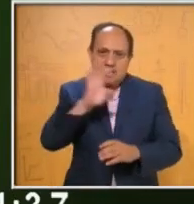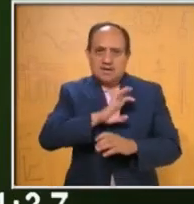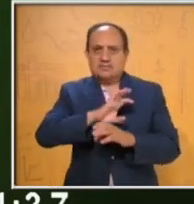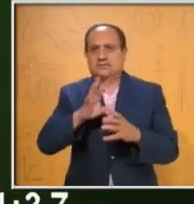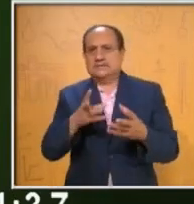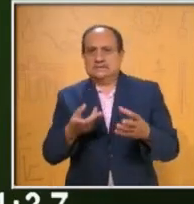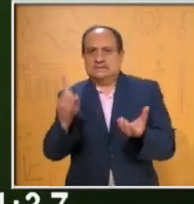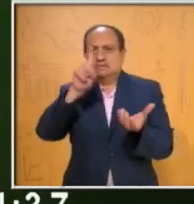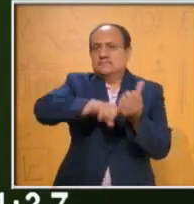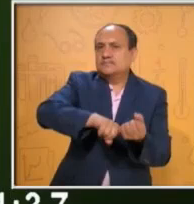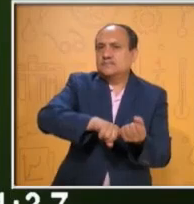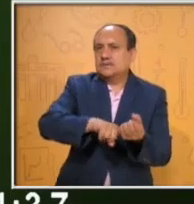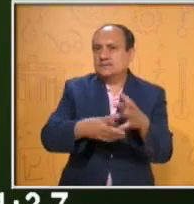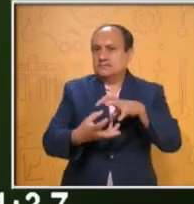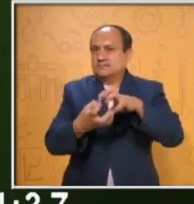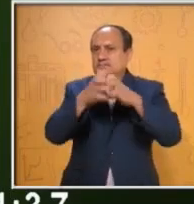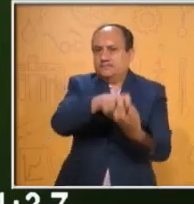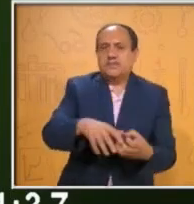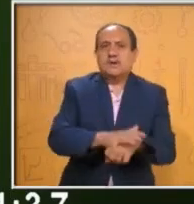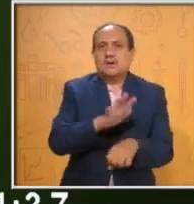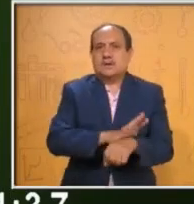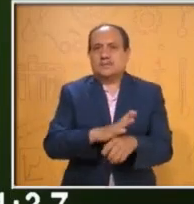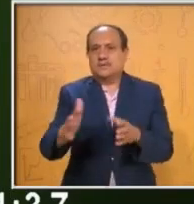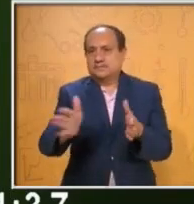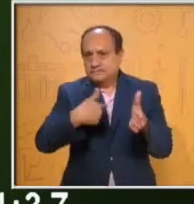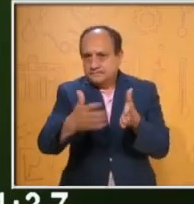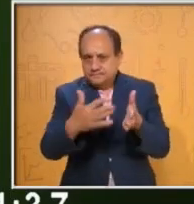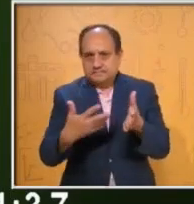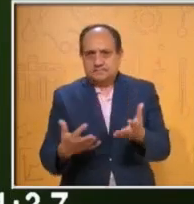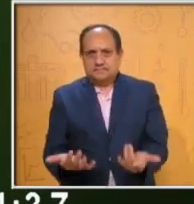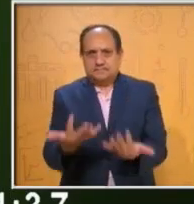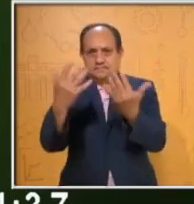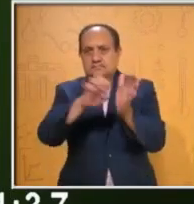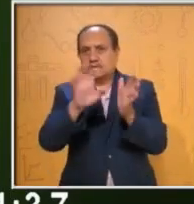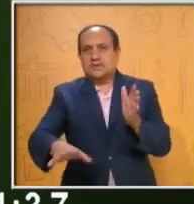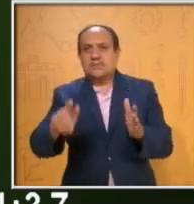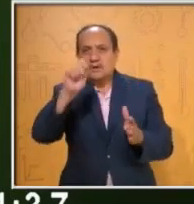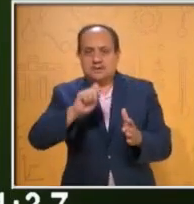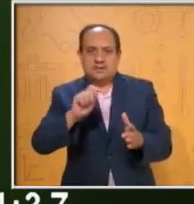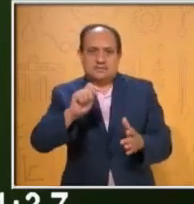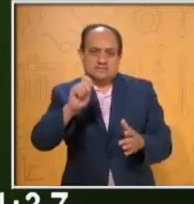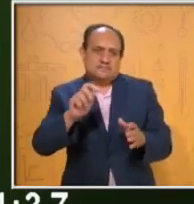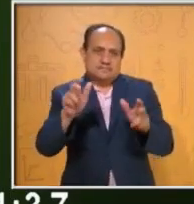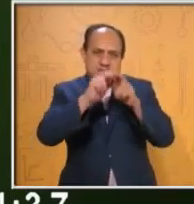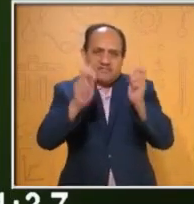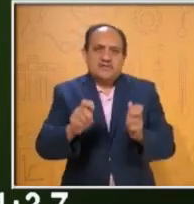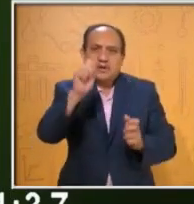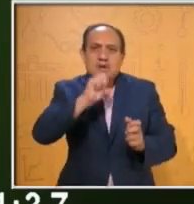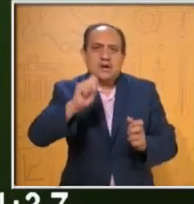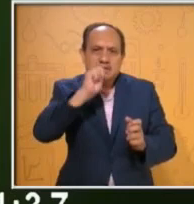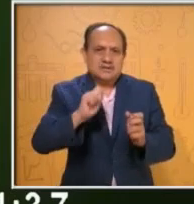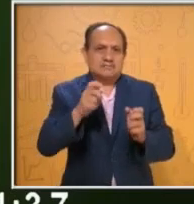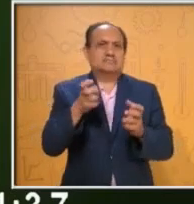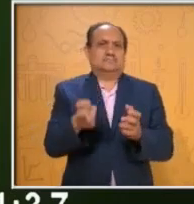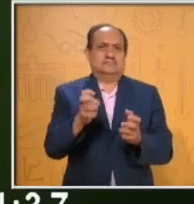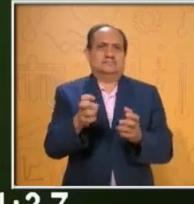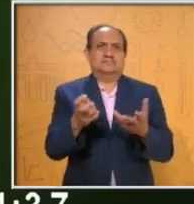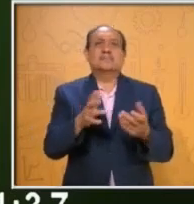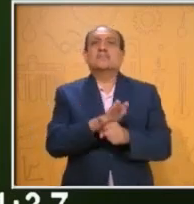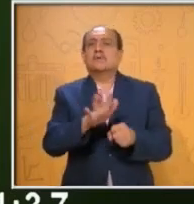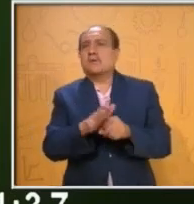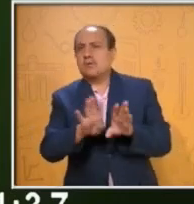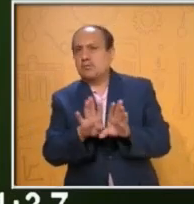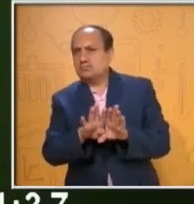los alimentos se modifican al cocinar. Por ejemplo, maestro Ricky, la paleta de hielo que está en qué estado? La paleta